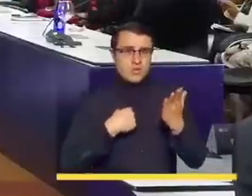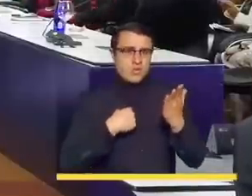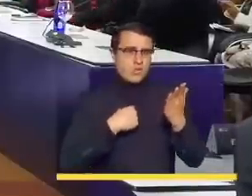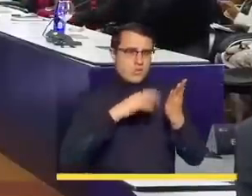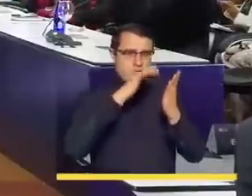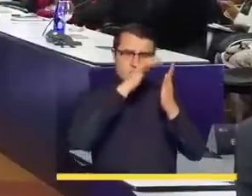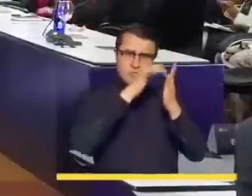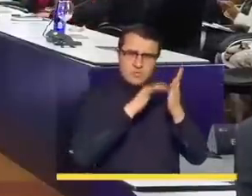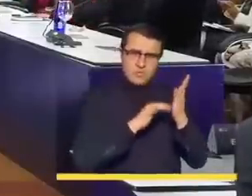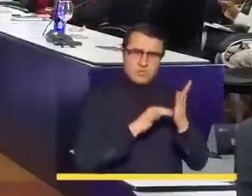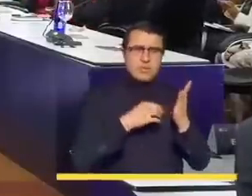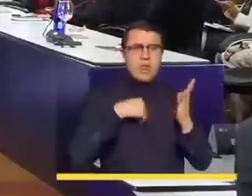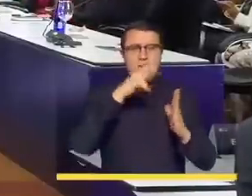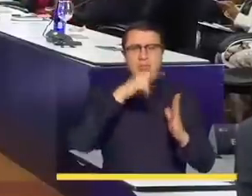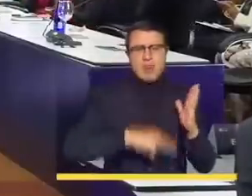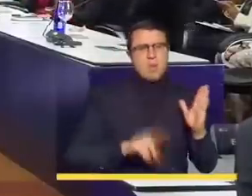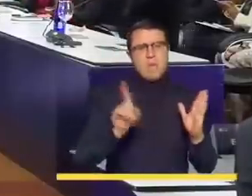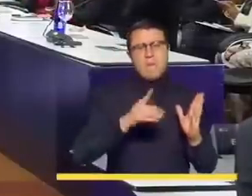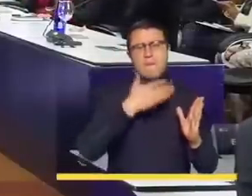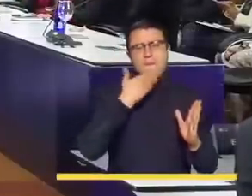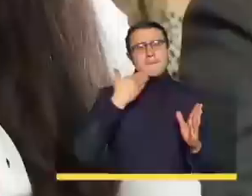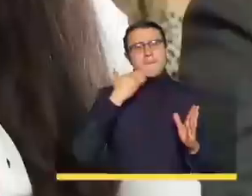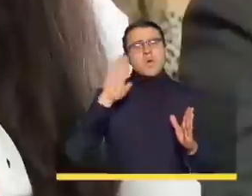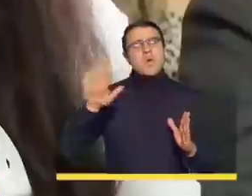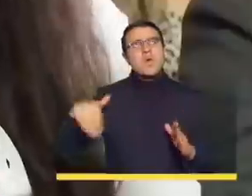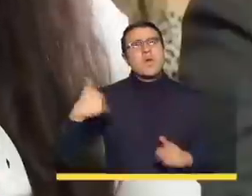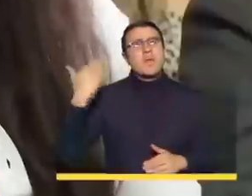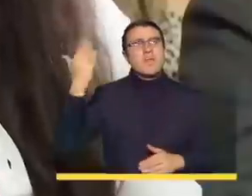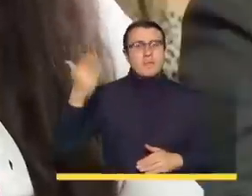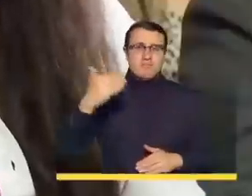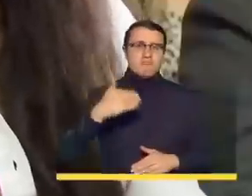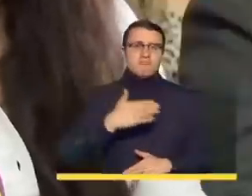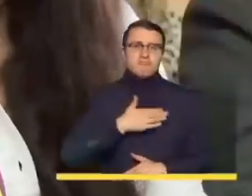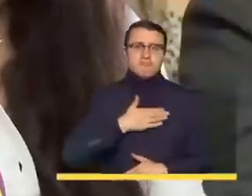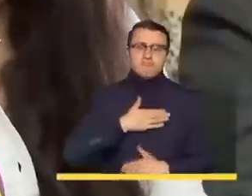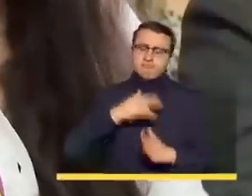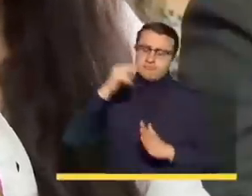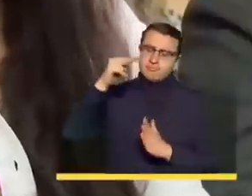lo voy a hacer después en una